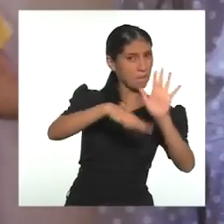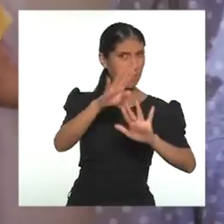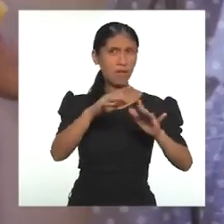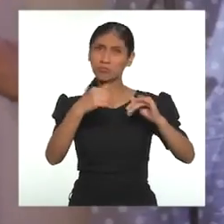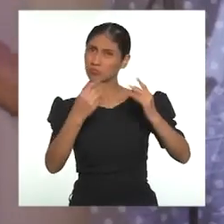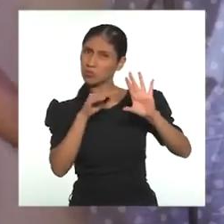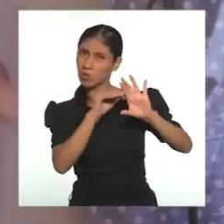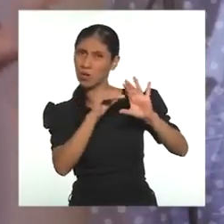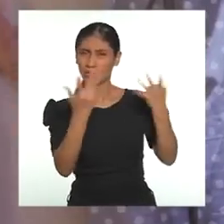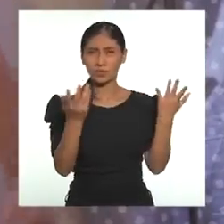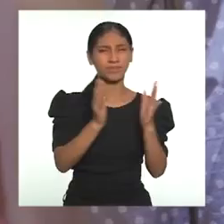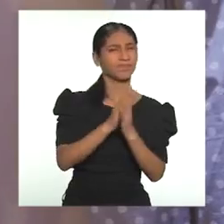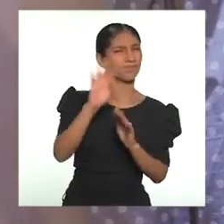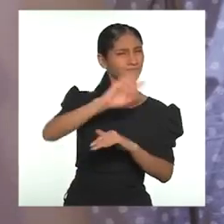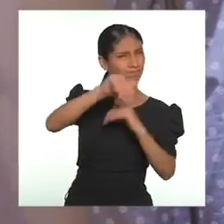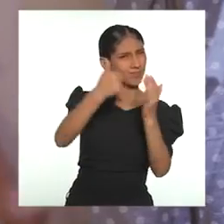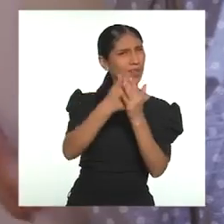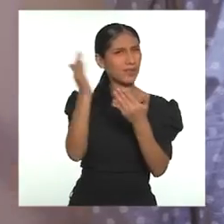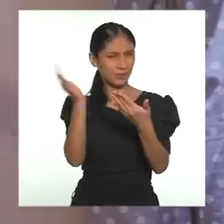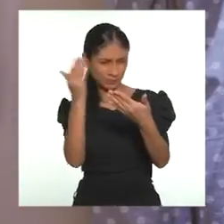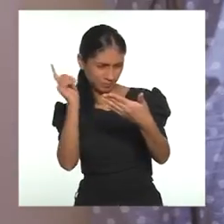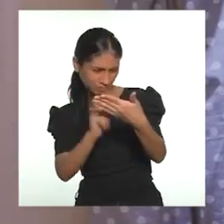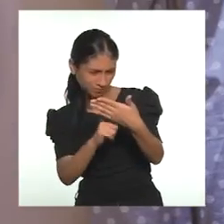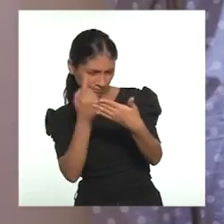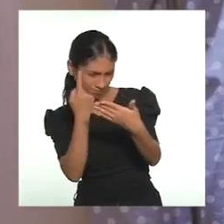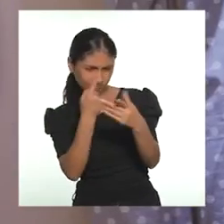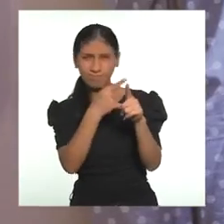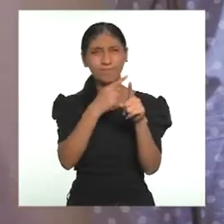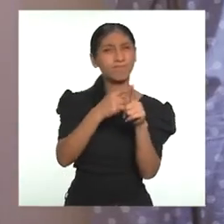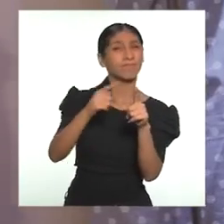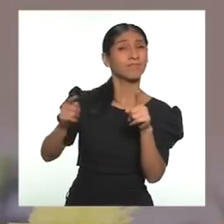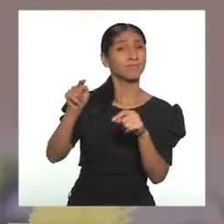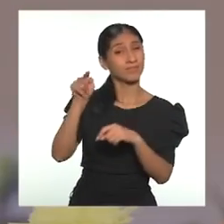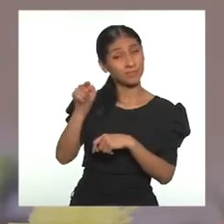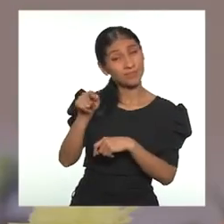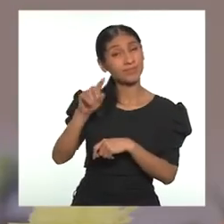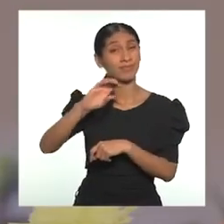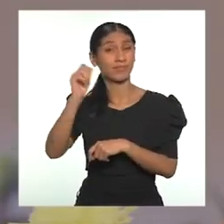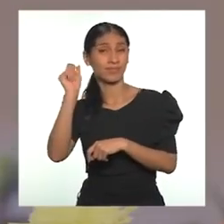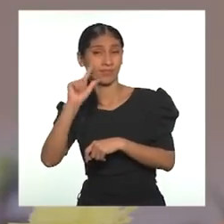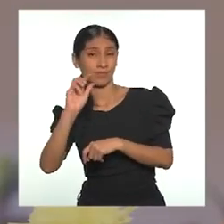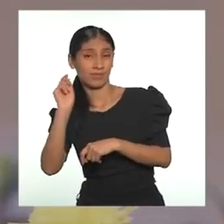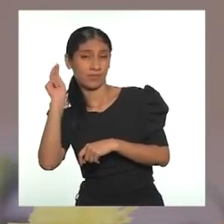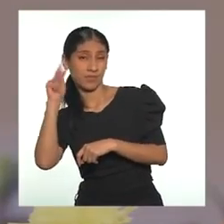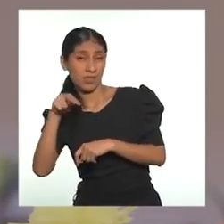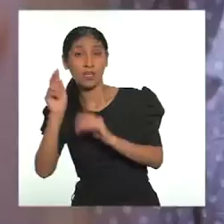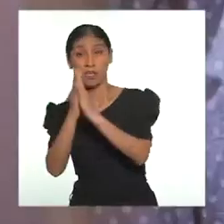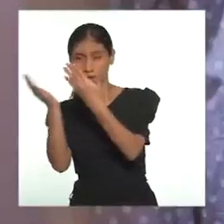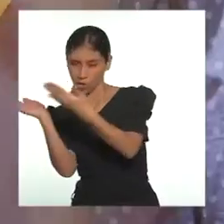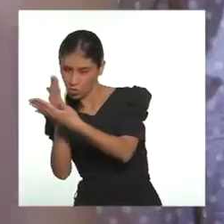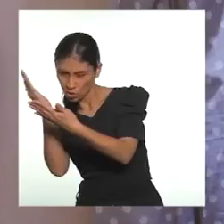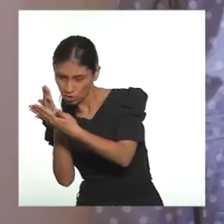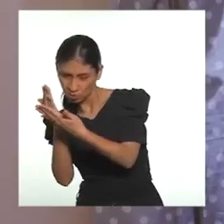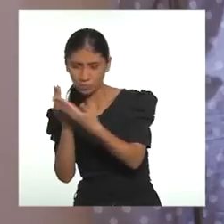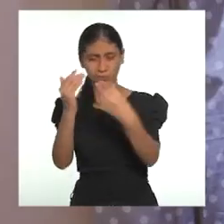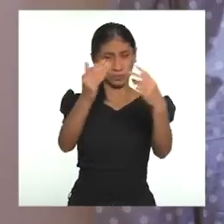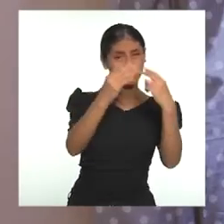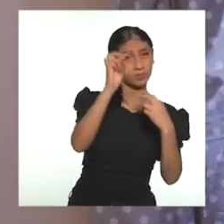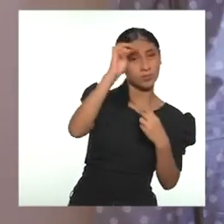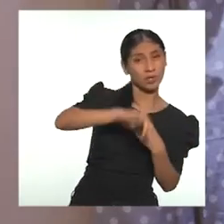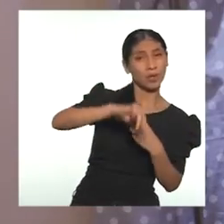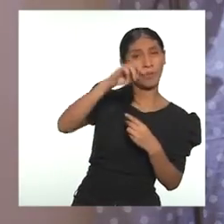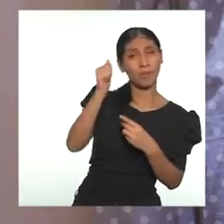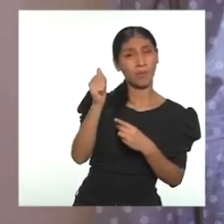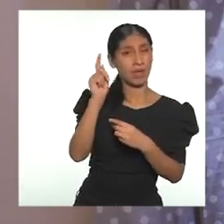¡Qué bien! Todos buscamos información en diferentes fuentes. Calcetín buscó en un libro. Martina lo